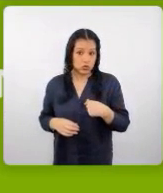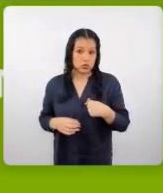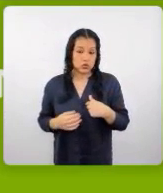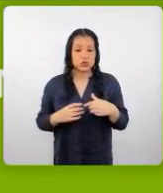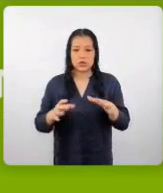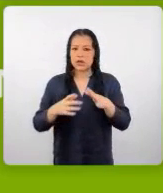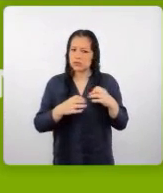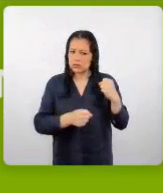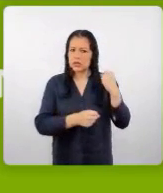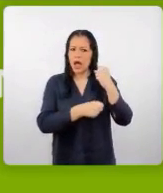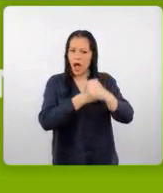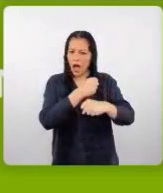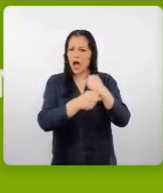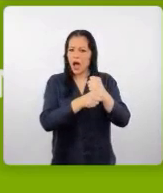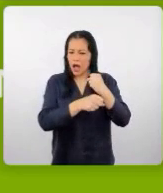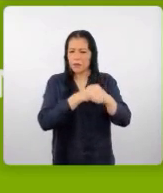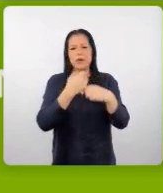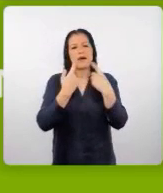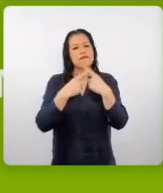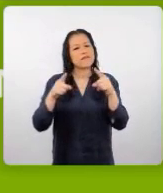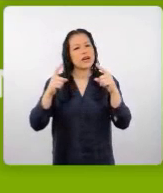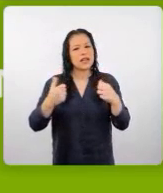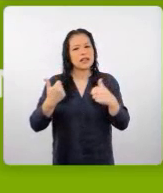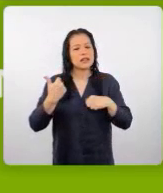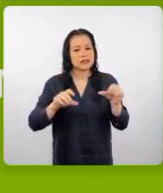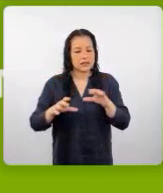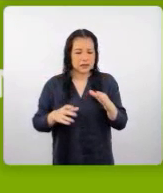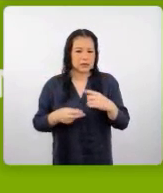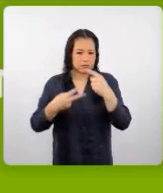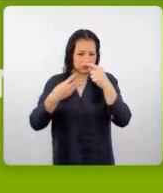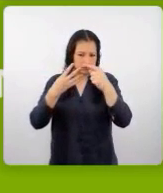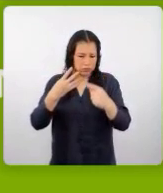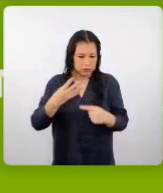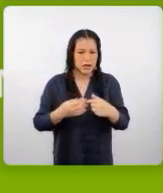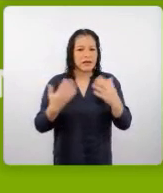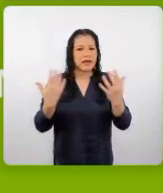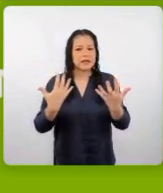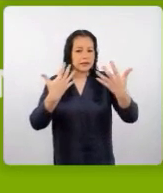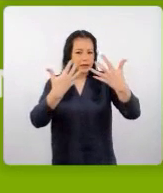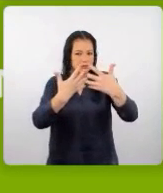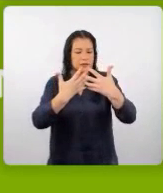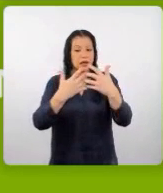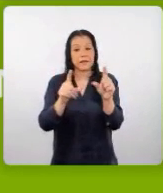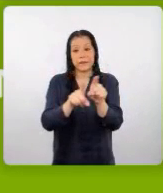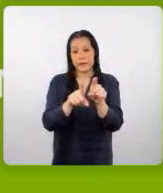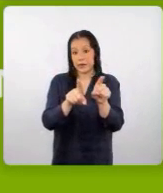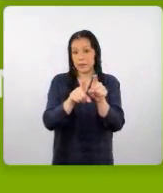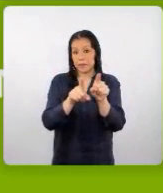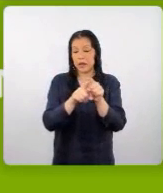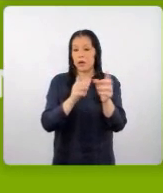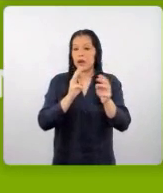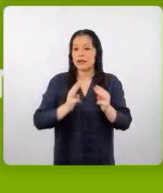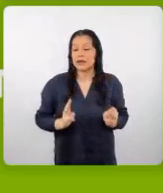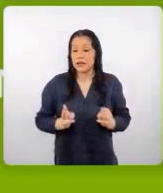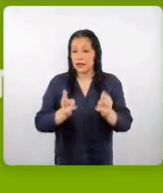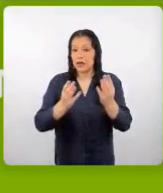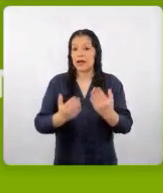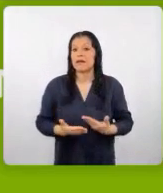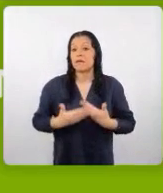de los años, hemos desarrollado diferentes tipos de actividades que están enmarcadas también con respecto a las estrategias que se